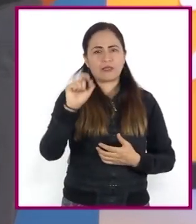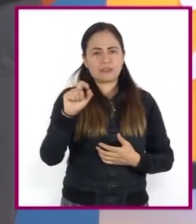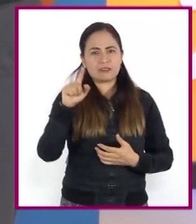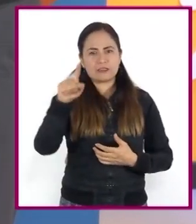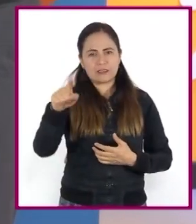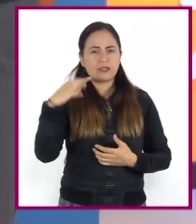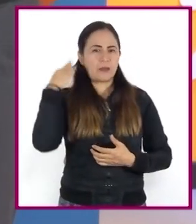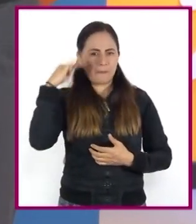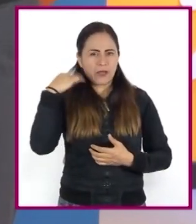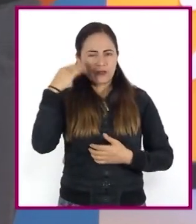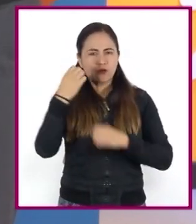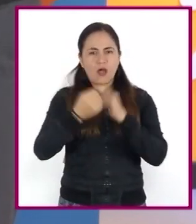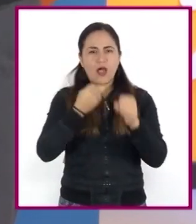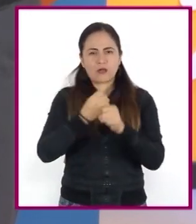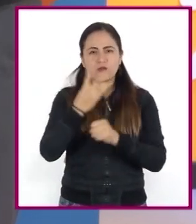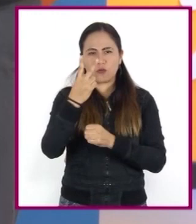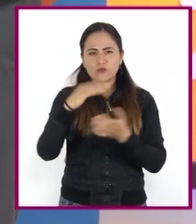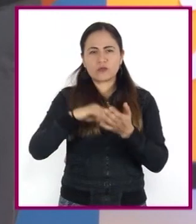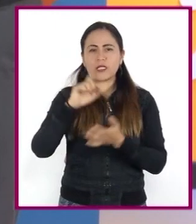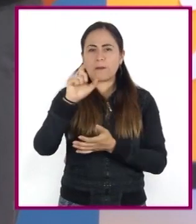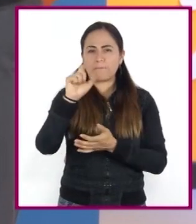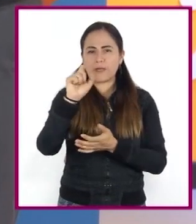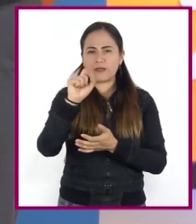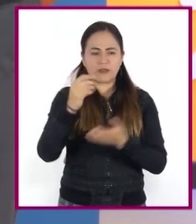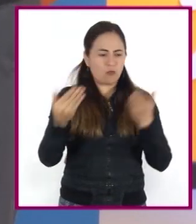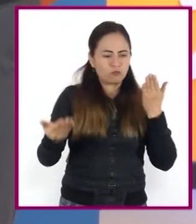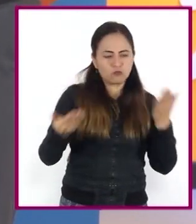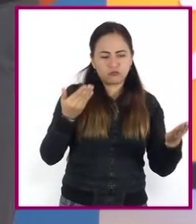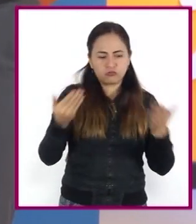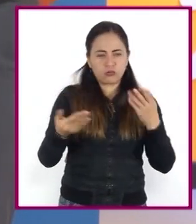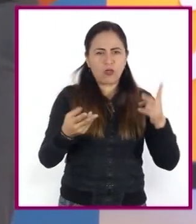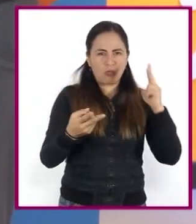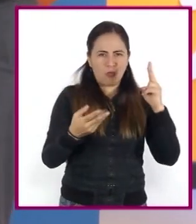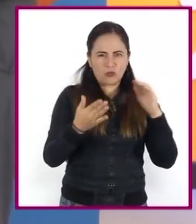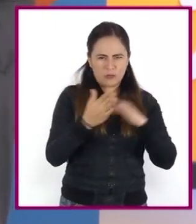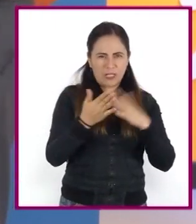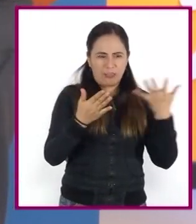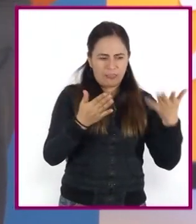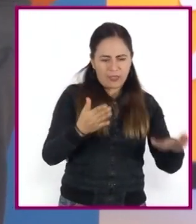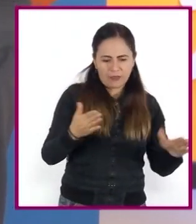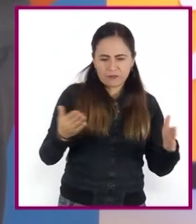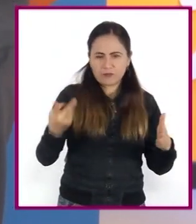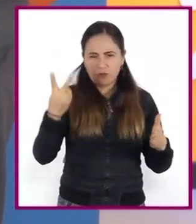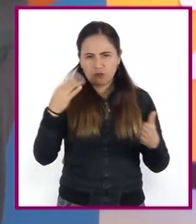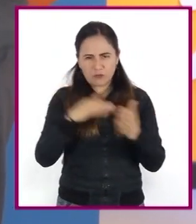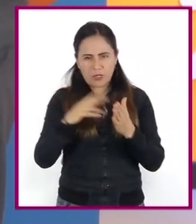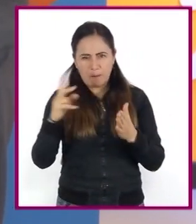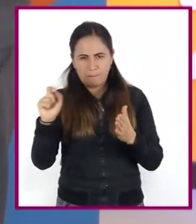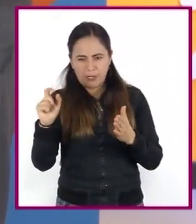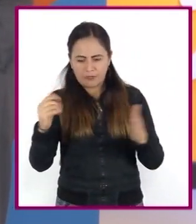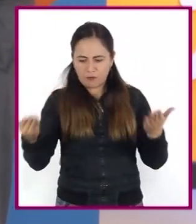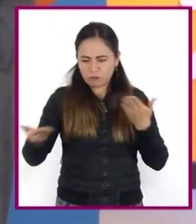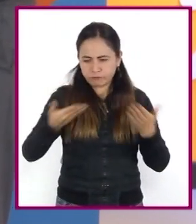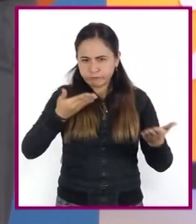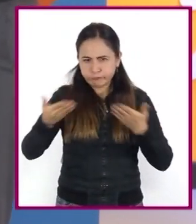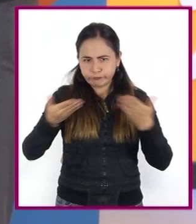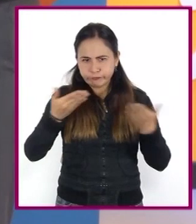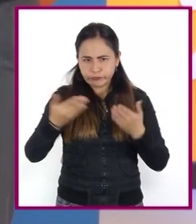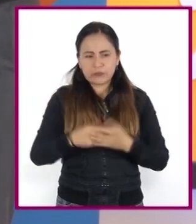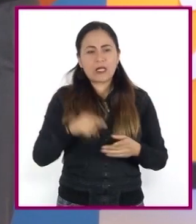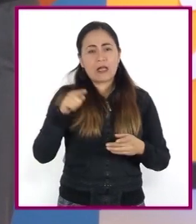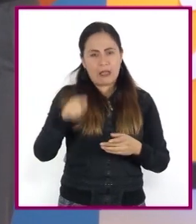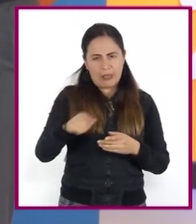del presente año, para que puedan comparar dicha información. En el caso mencionado, utilizaron la técnica de la